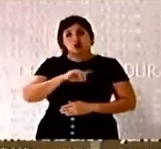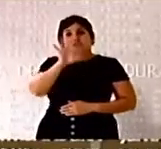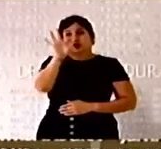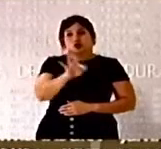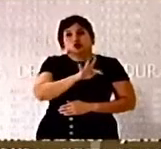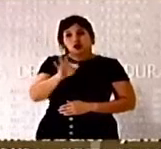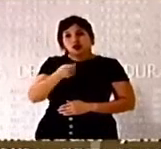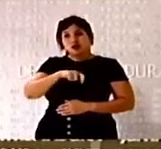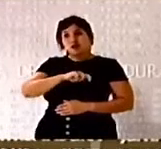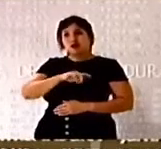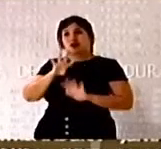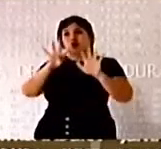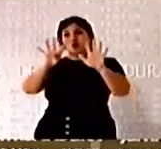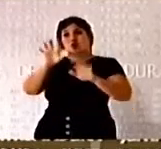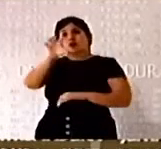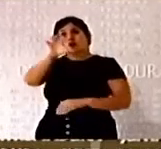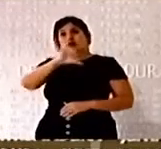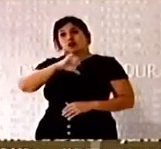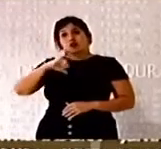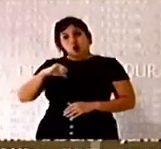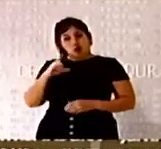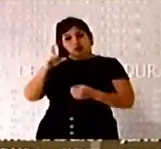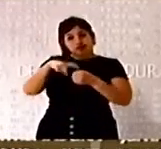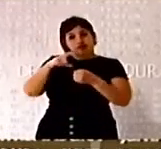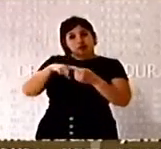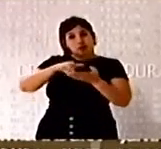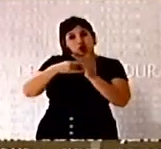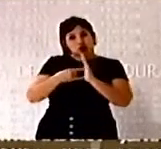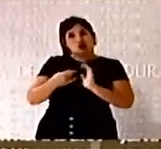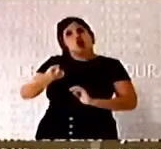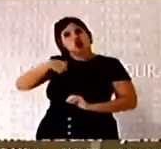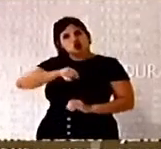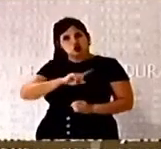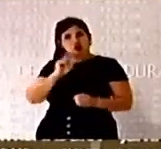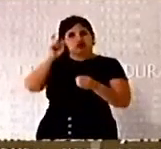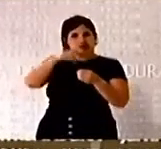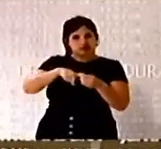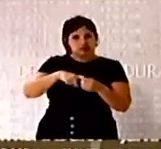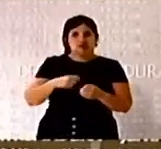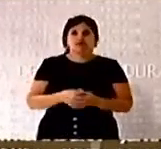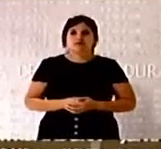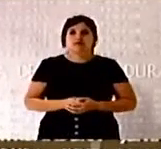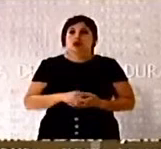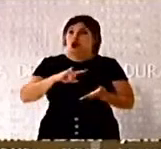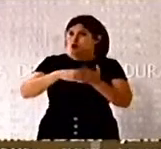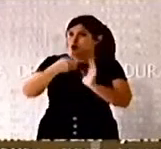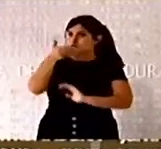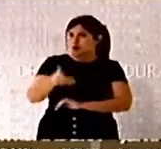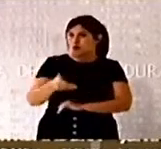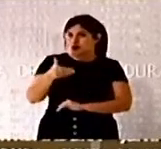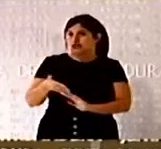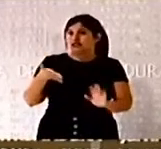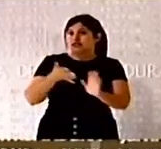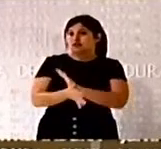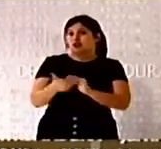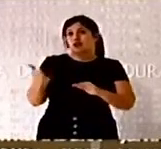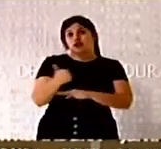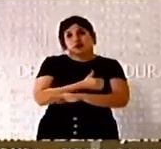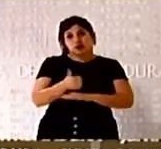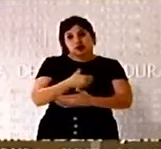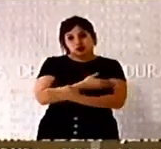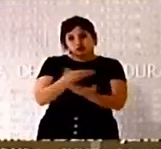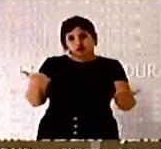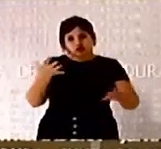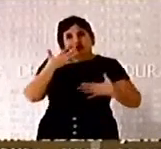proyecto. Este proyecto es muy importante, le va a aportar seguridad a la ciudadanía, pero también le va a dar un plan de protección